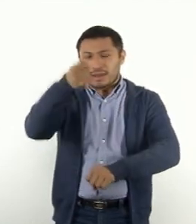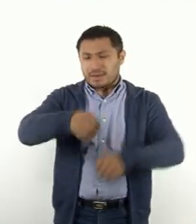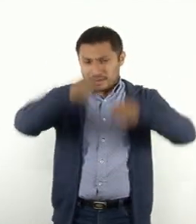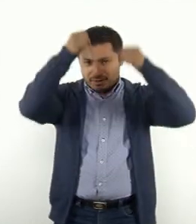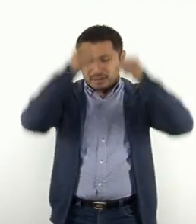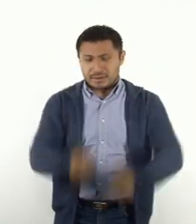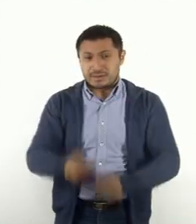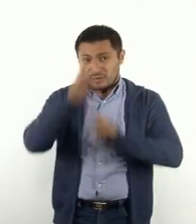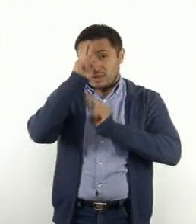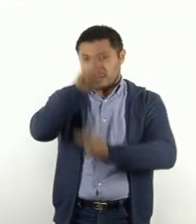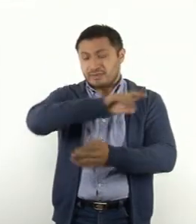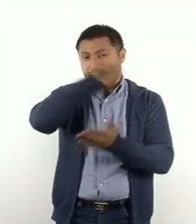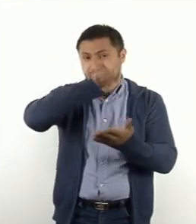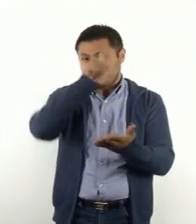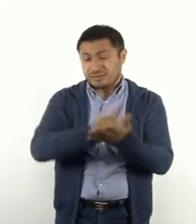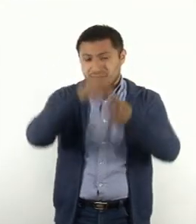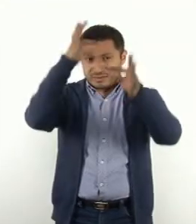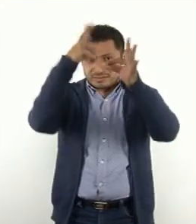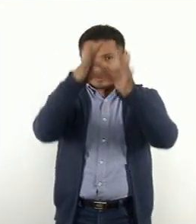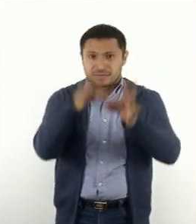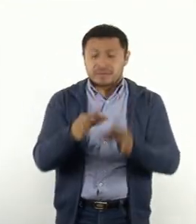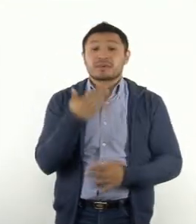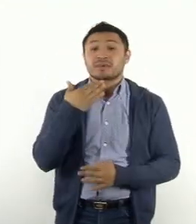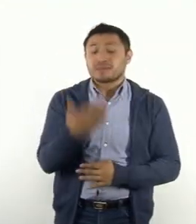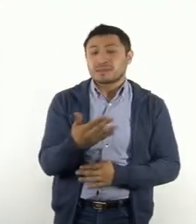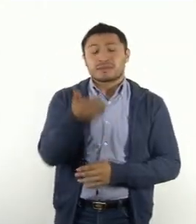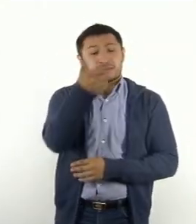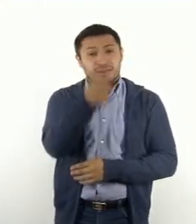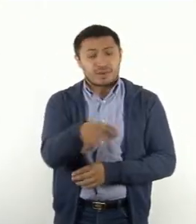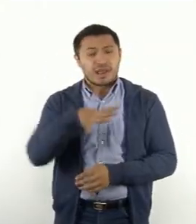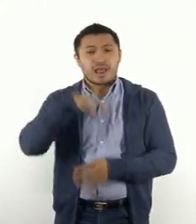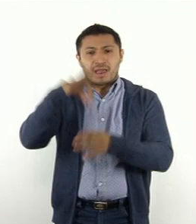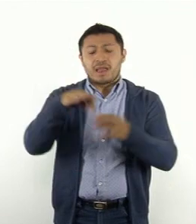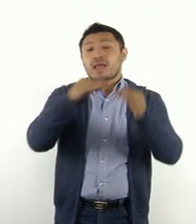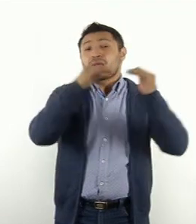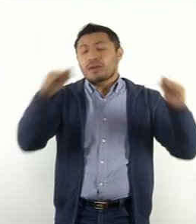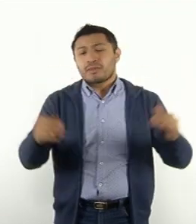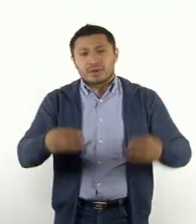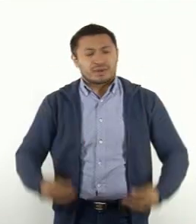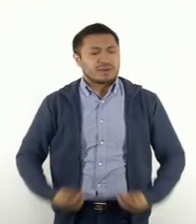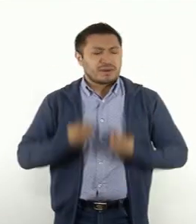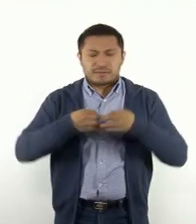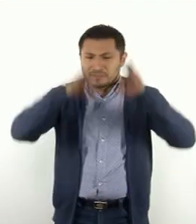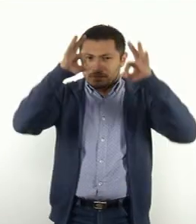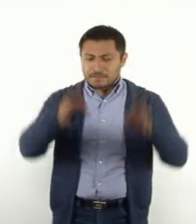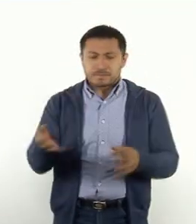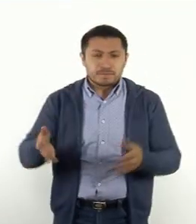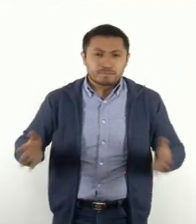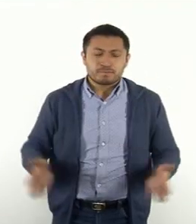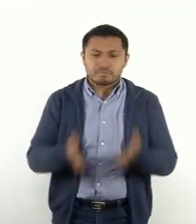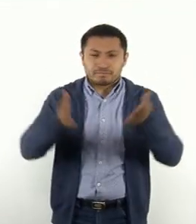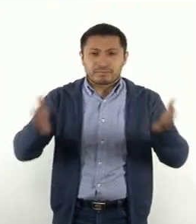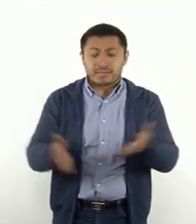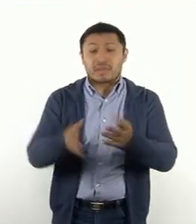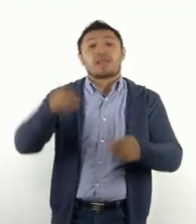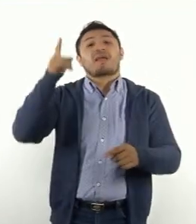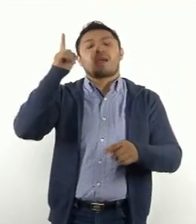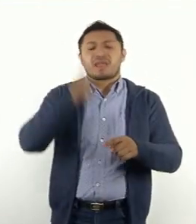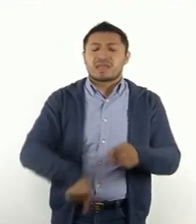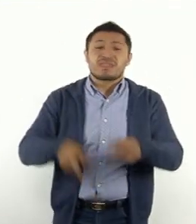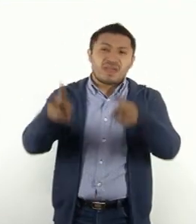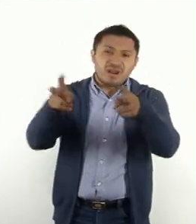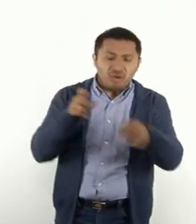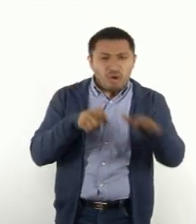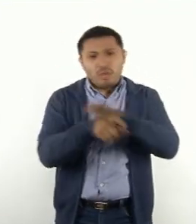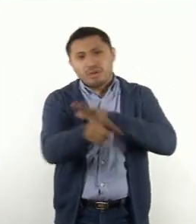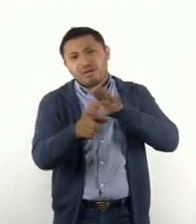de las leyes. Es así como se fortalece la democracia en la vida cotidiana, pues al combatir la inseguridad,